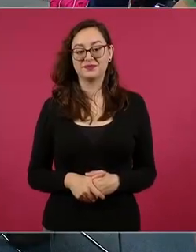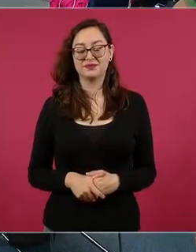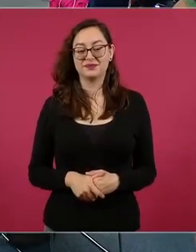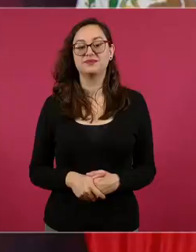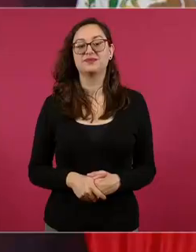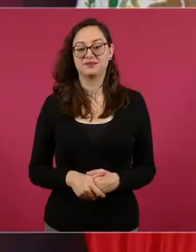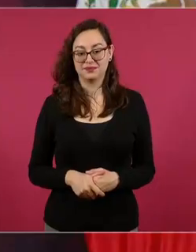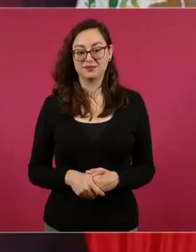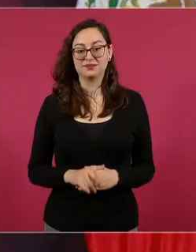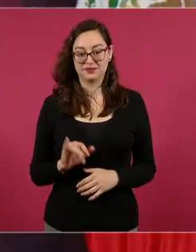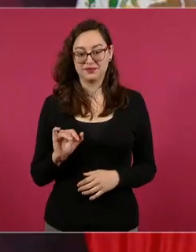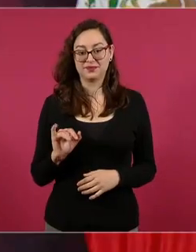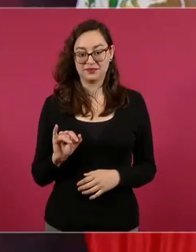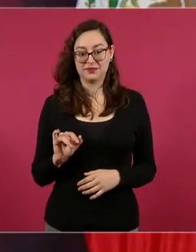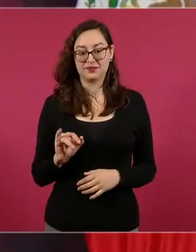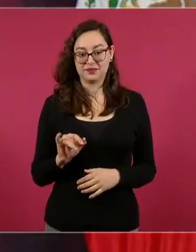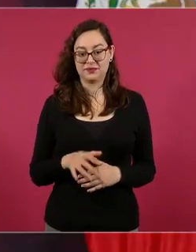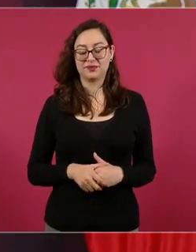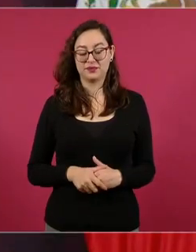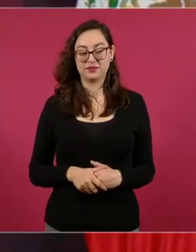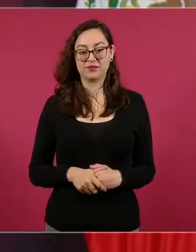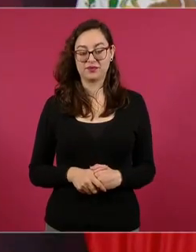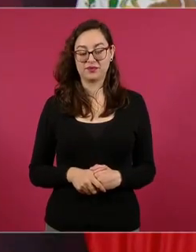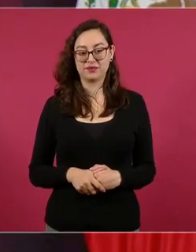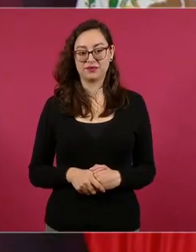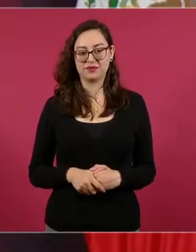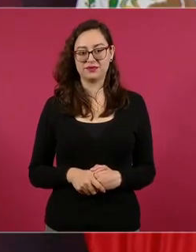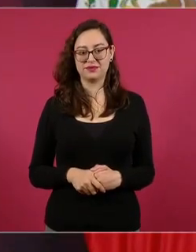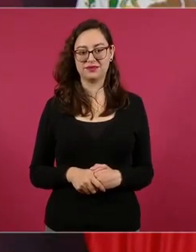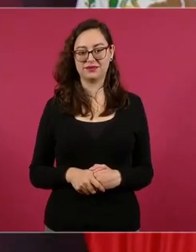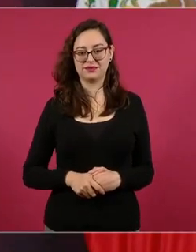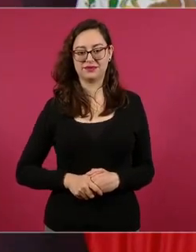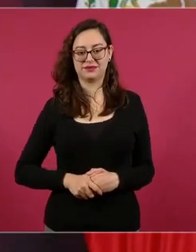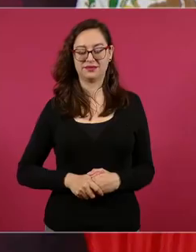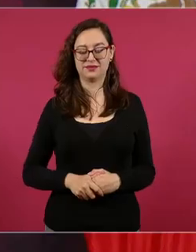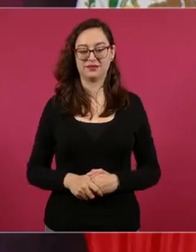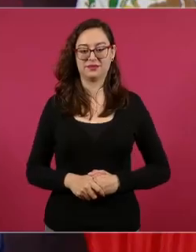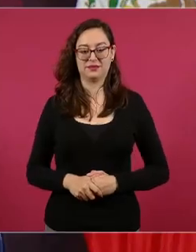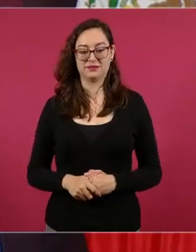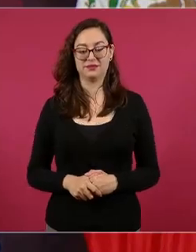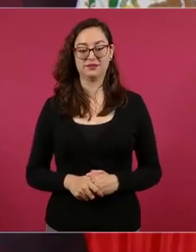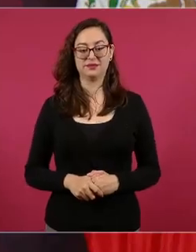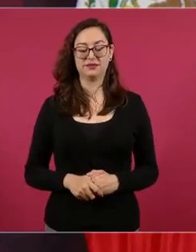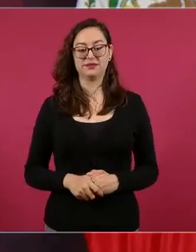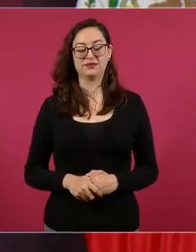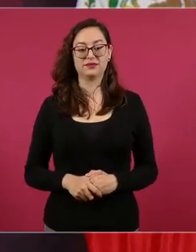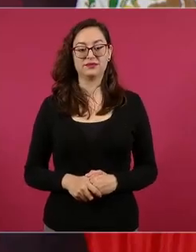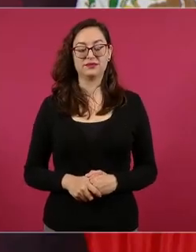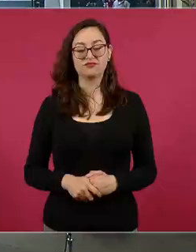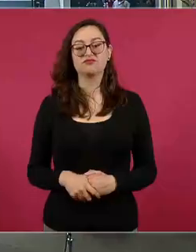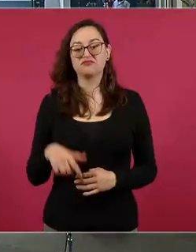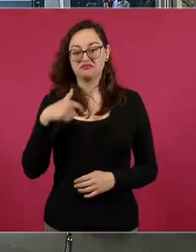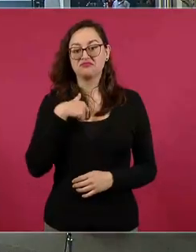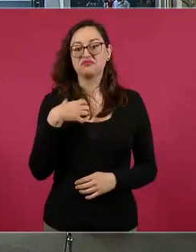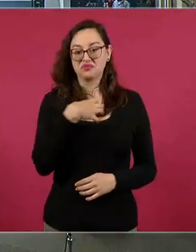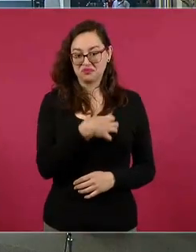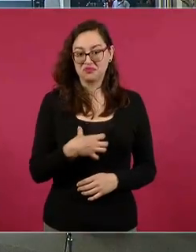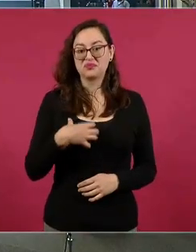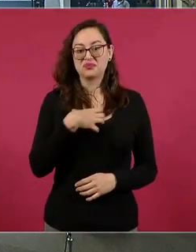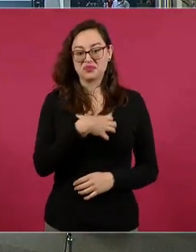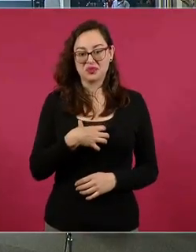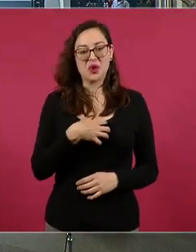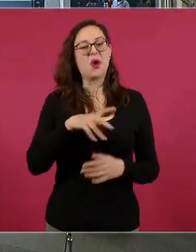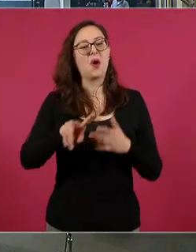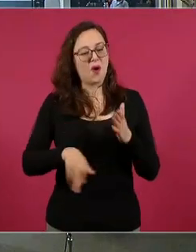Sí, sí, además, fíjense que estaba yo tan contento por la obra, ponla otra